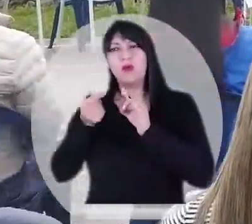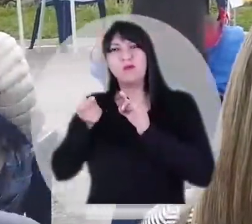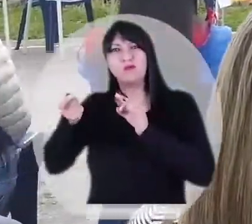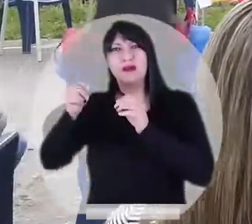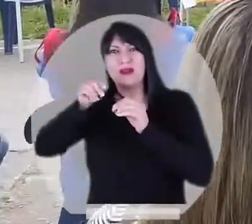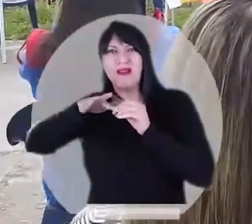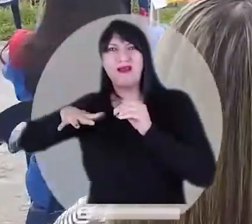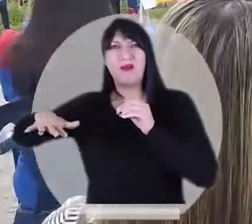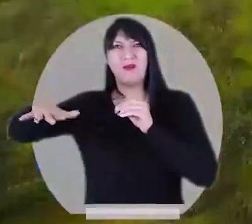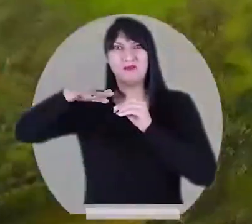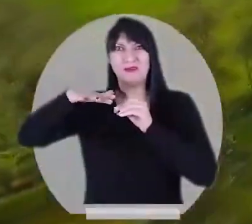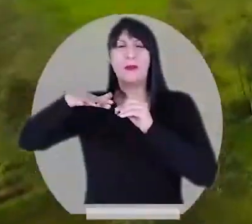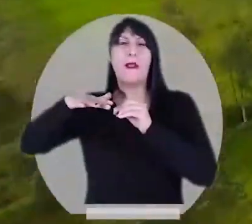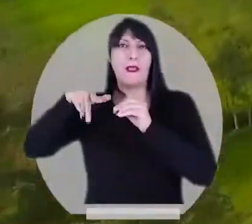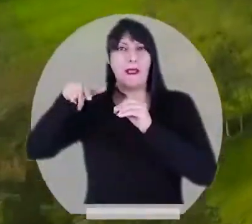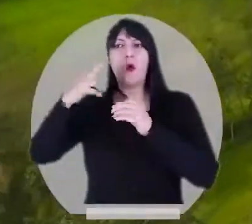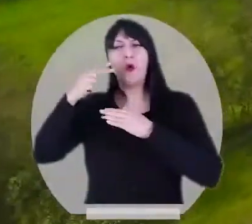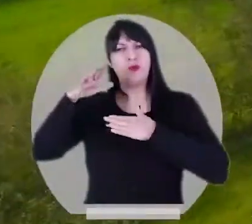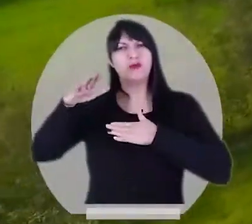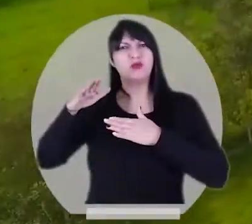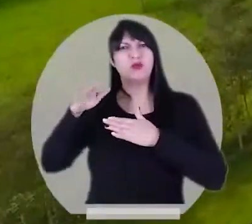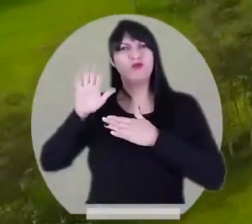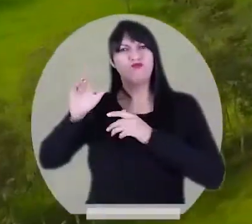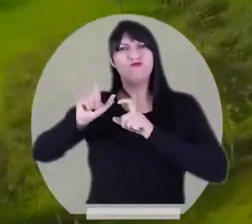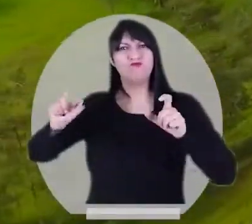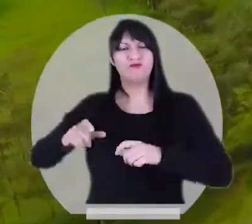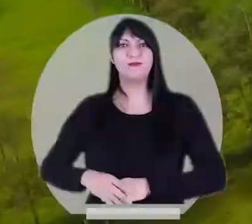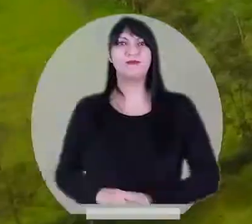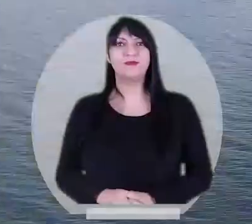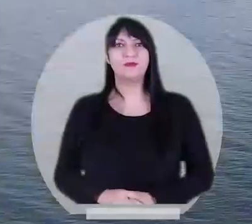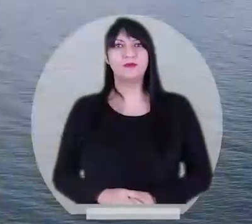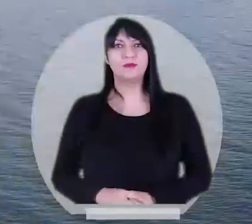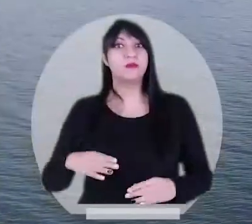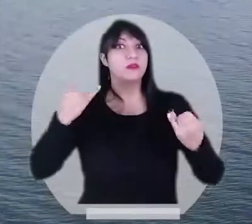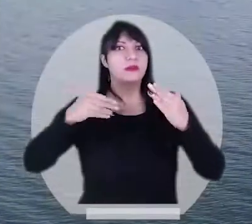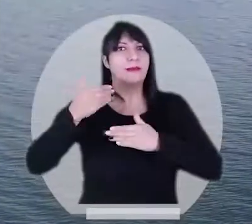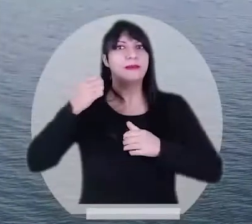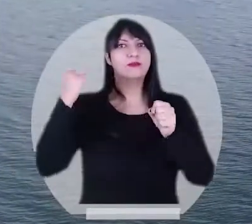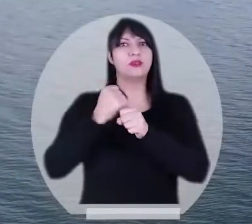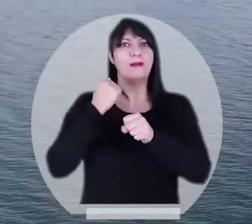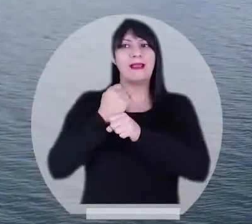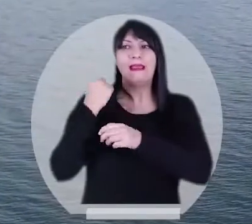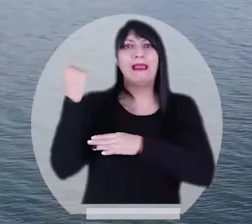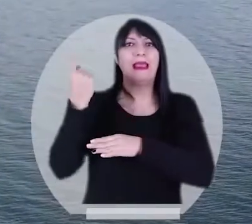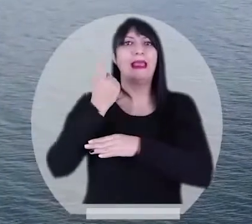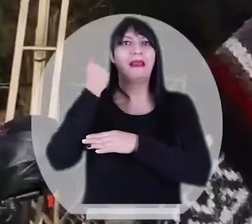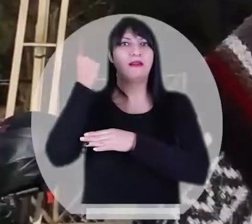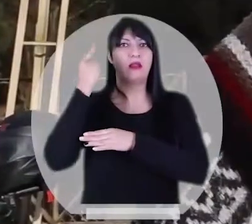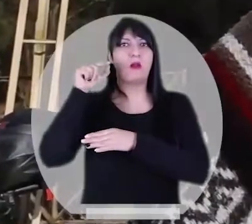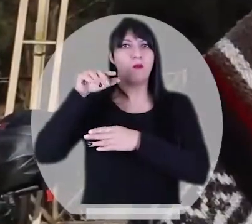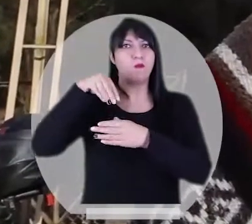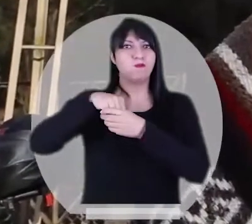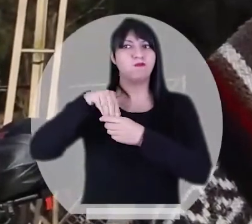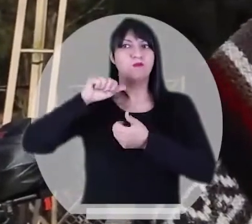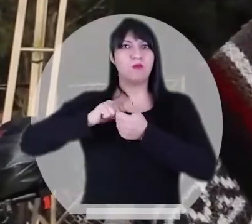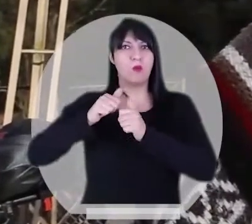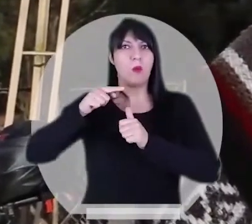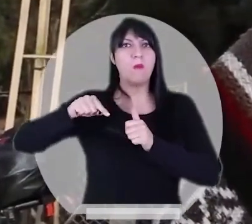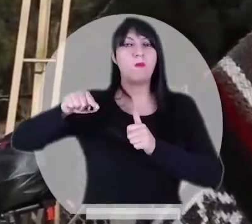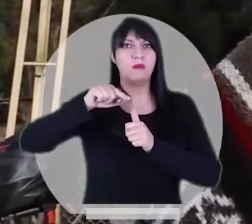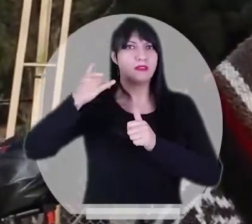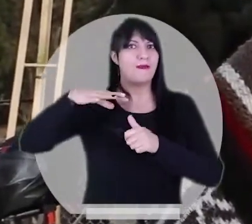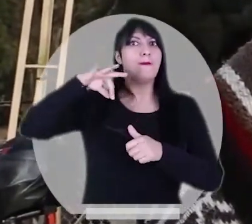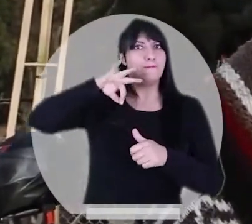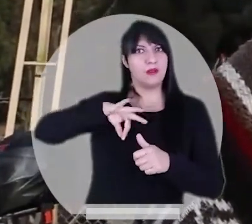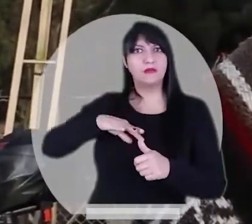un corregimiento muy importante del municipio de Pasto, donde está la Laguna de la Cocha, y el compromiso de la mano de la comunidad. Empezamos a trabajar